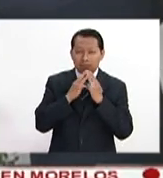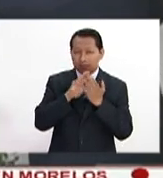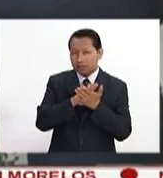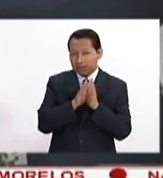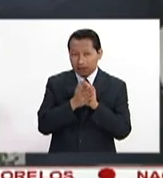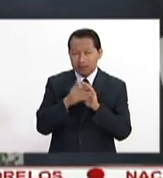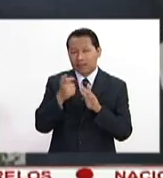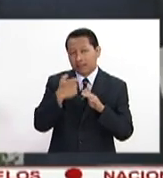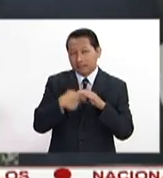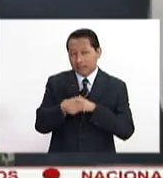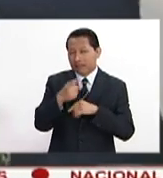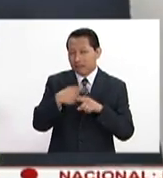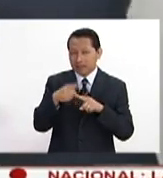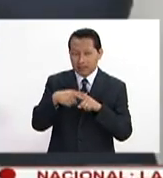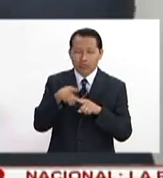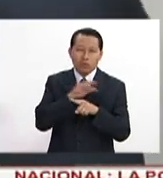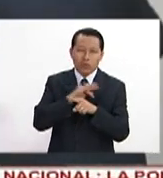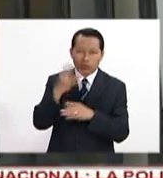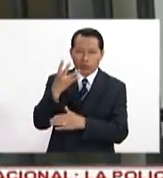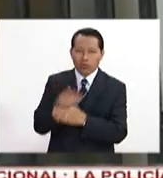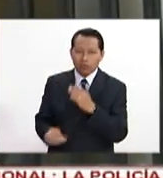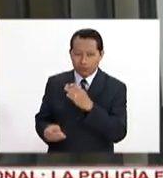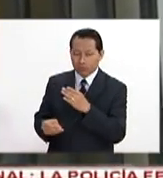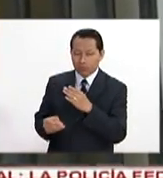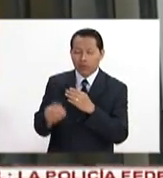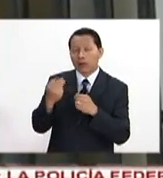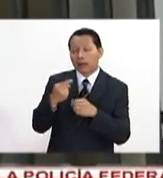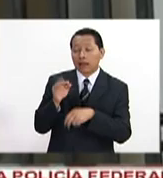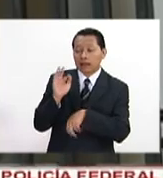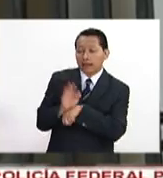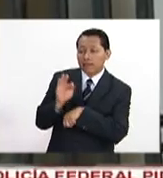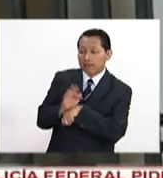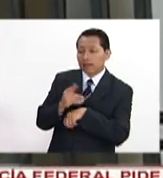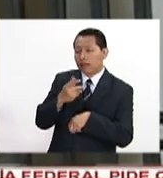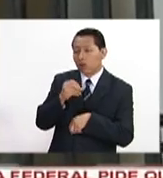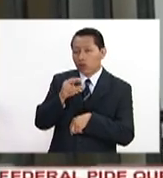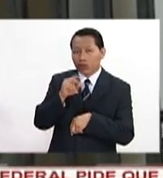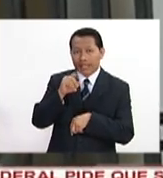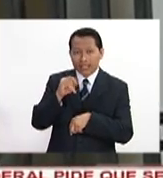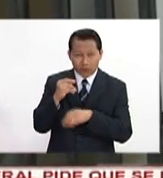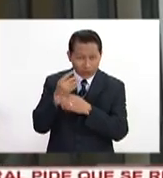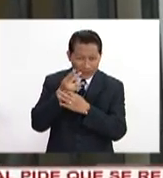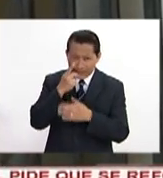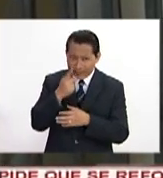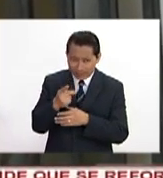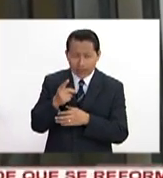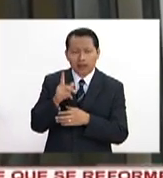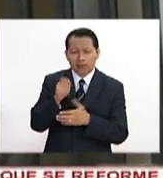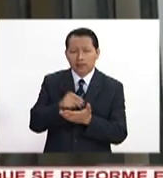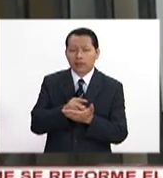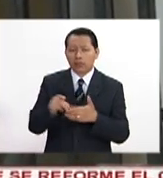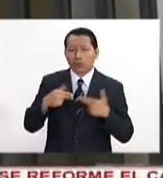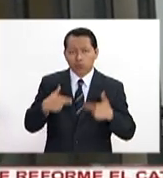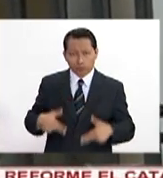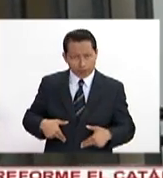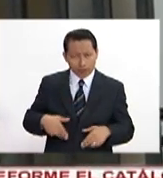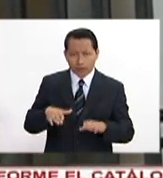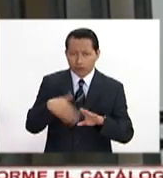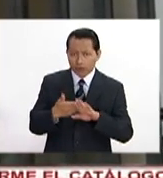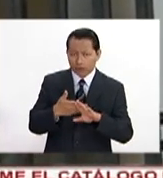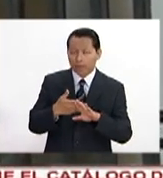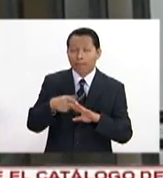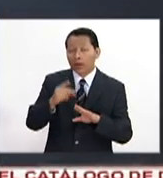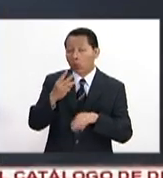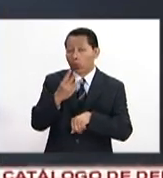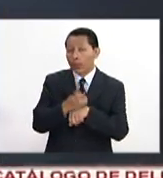de dinero podría evadirse. A pesar de que la defensa de Gordillo ha calificado estos argumentos como violatorios de derechos humanos, el tercer